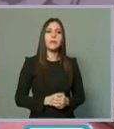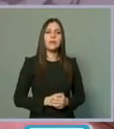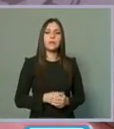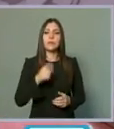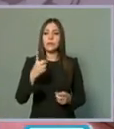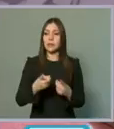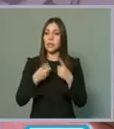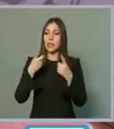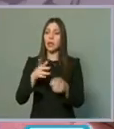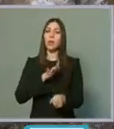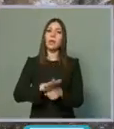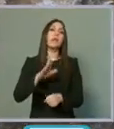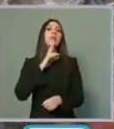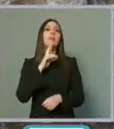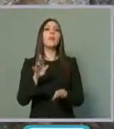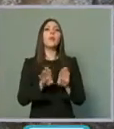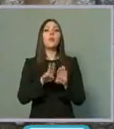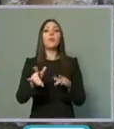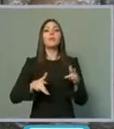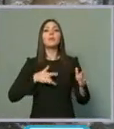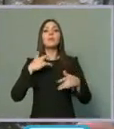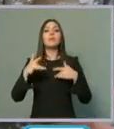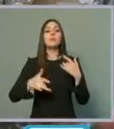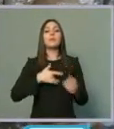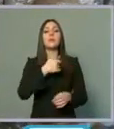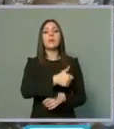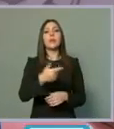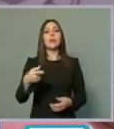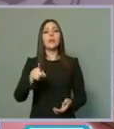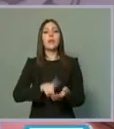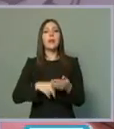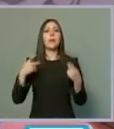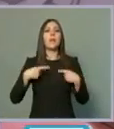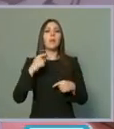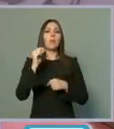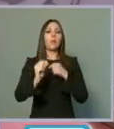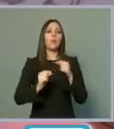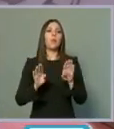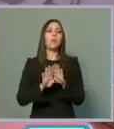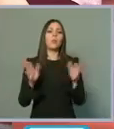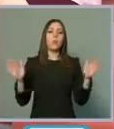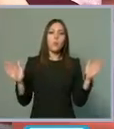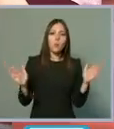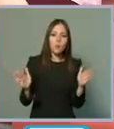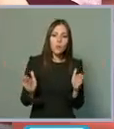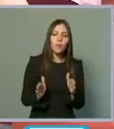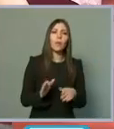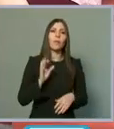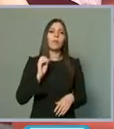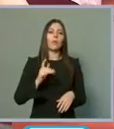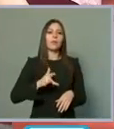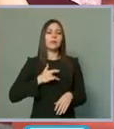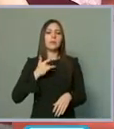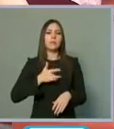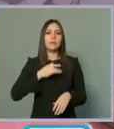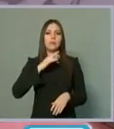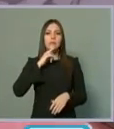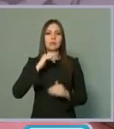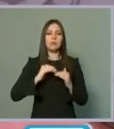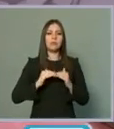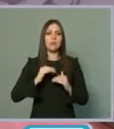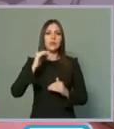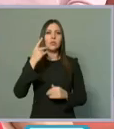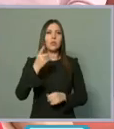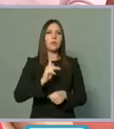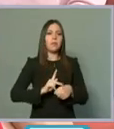respuesta de acuerdo a cómo vaya respondiendo la sintomatología. La gente empieza a perder peso, aumenta su frecuencia cardíaca, se hidrata mejor la